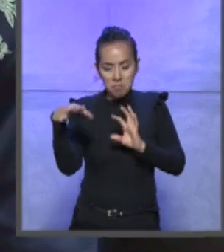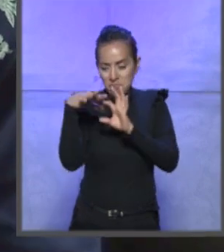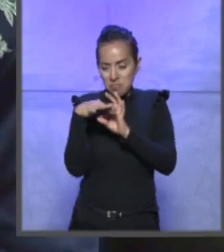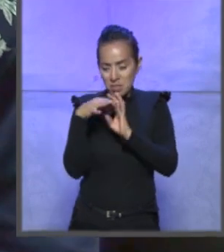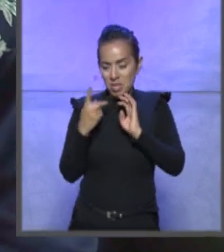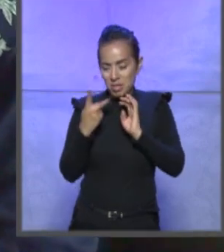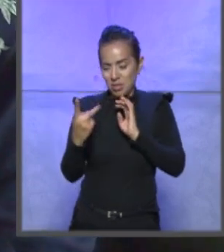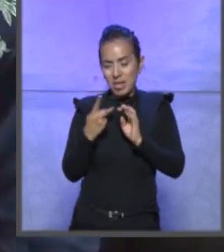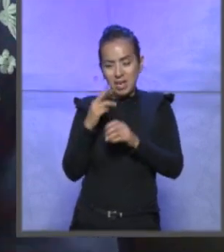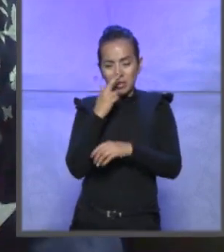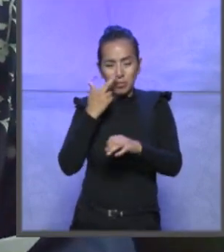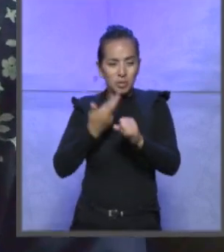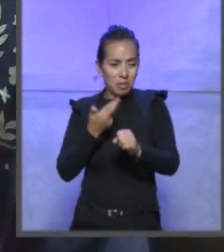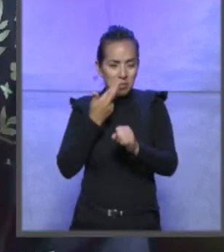viene